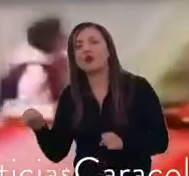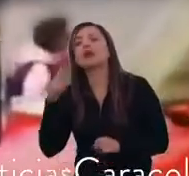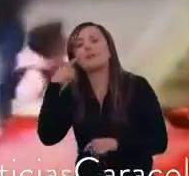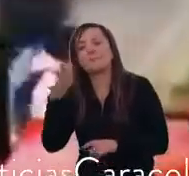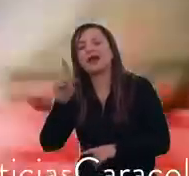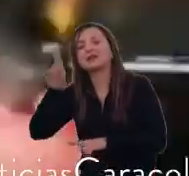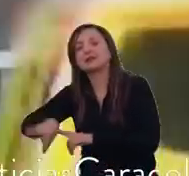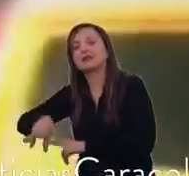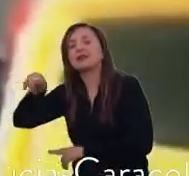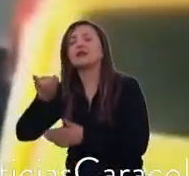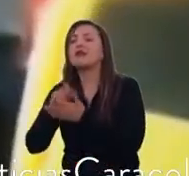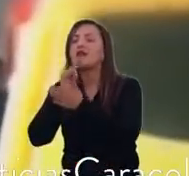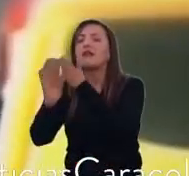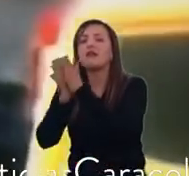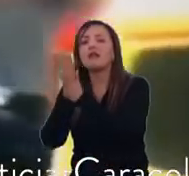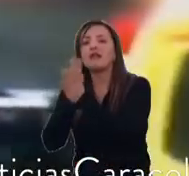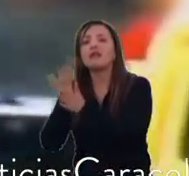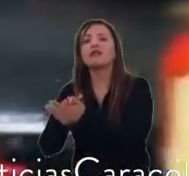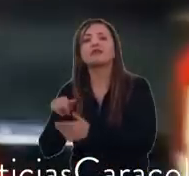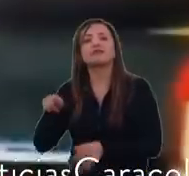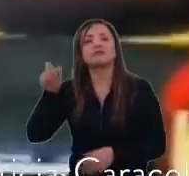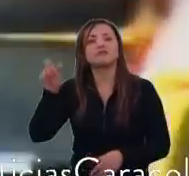rinde una víctima de iniciales